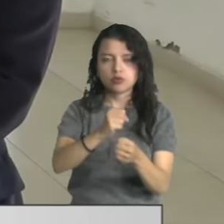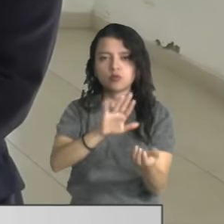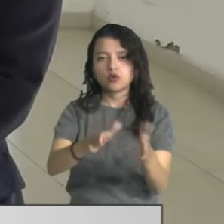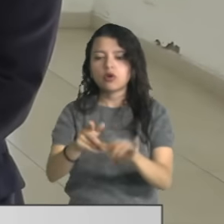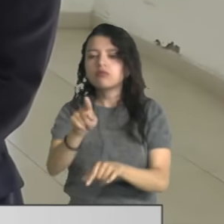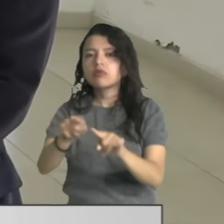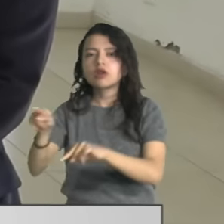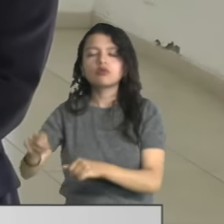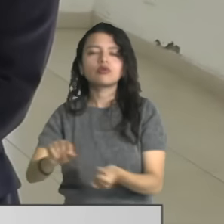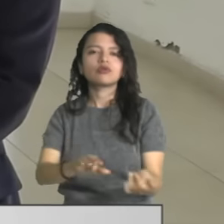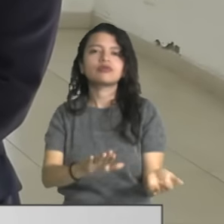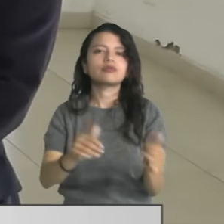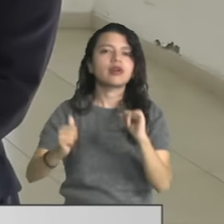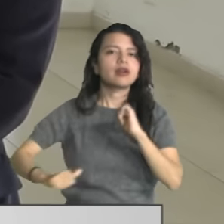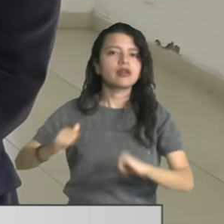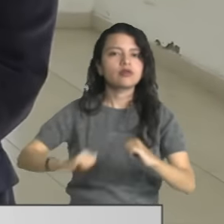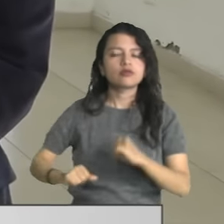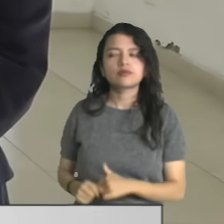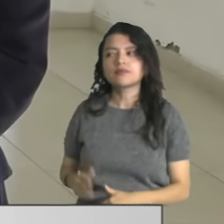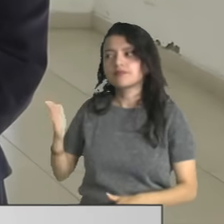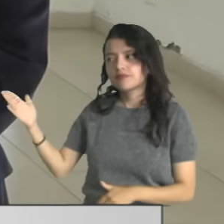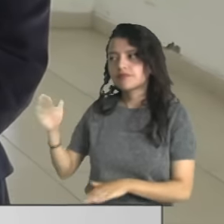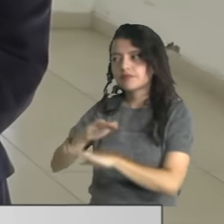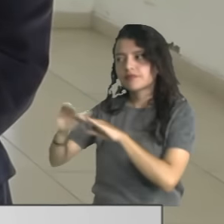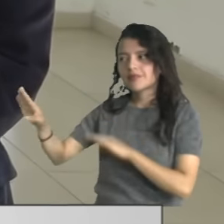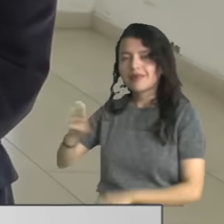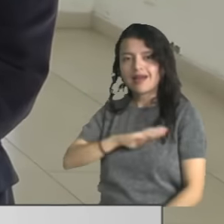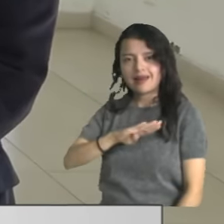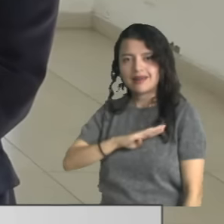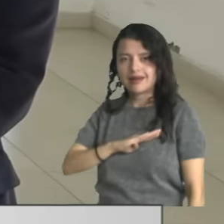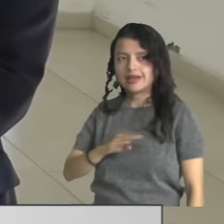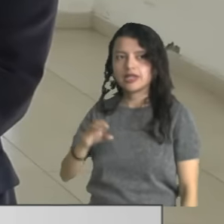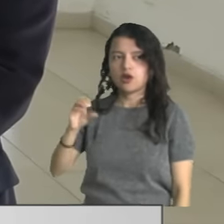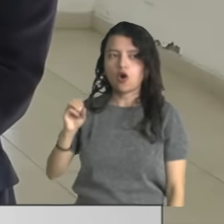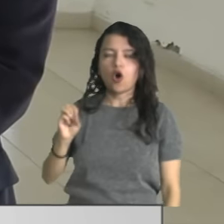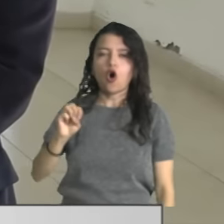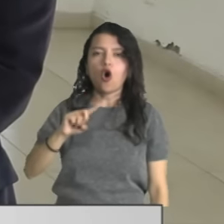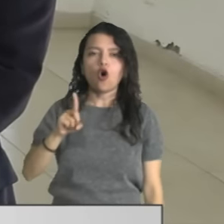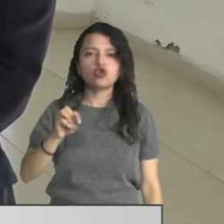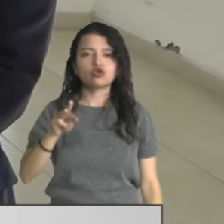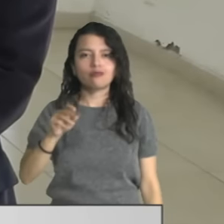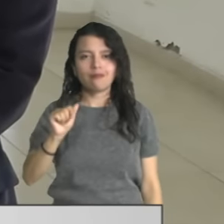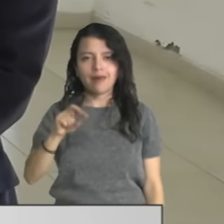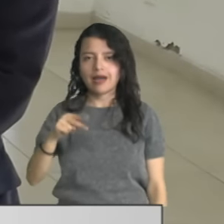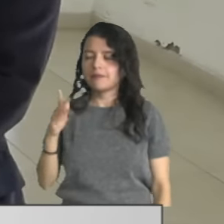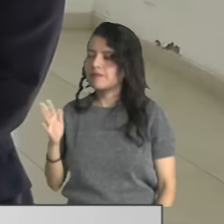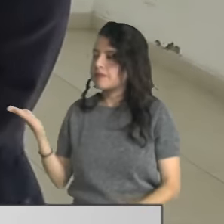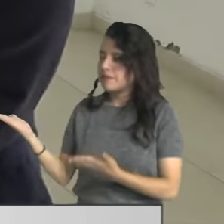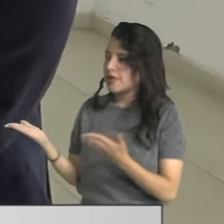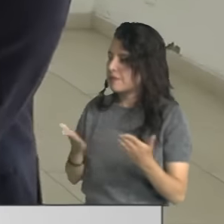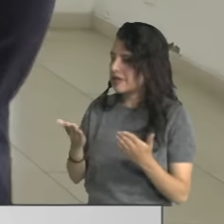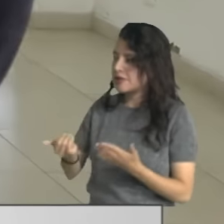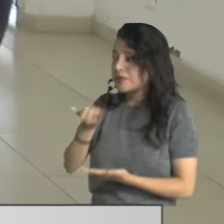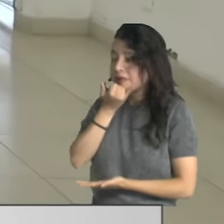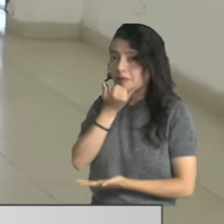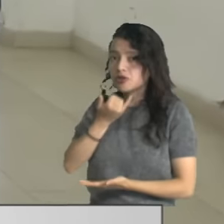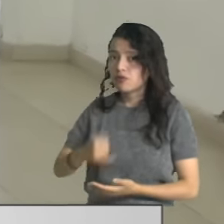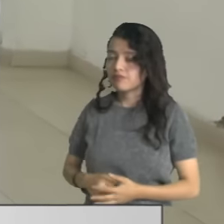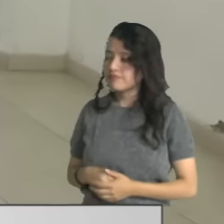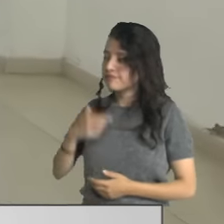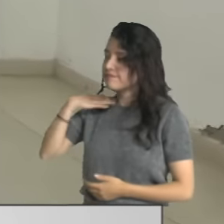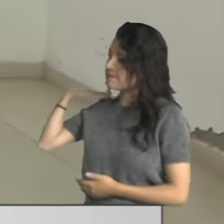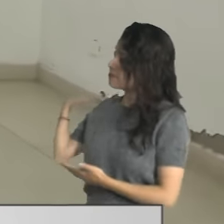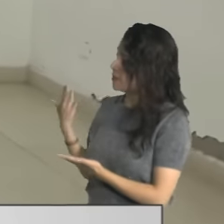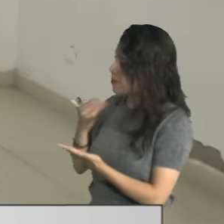de este tema, estamos con el alcalde de Argelia, Osman Duan Huaca, quien nos va a contar. Alcalde, bienvenido, ¿qué fue lo que ocurrió?